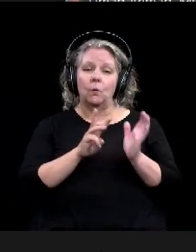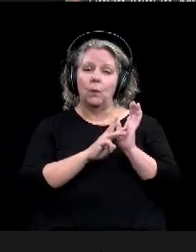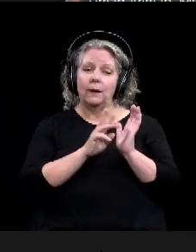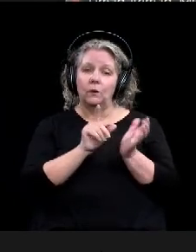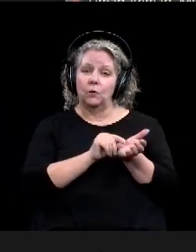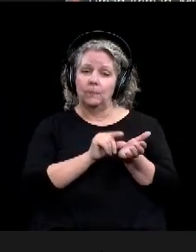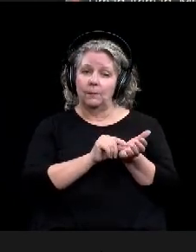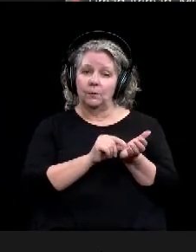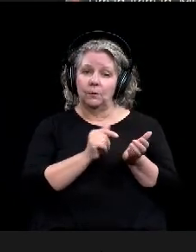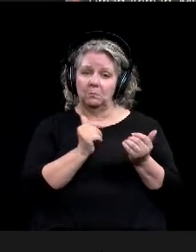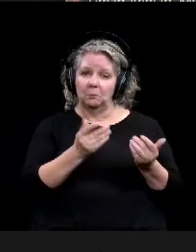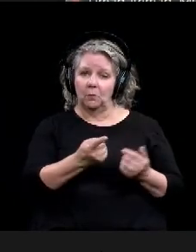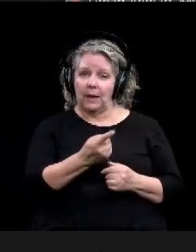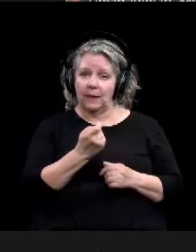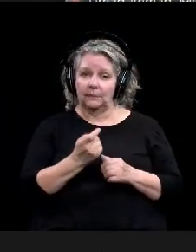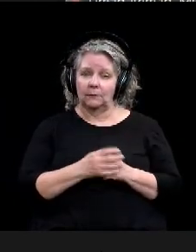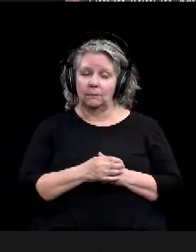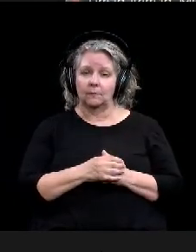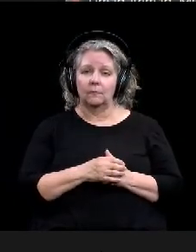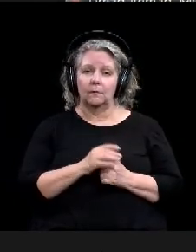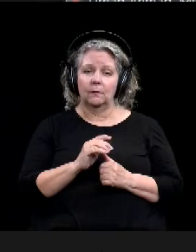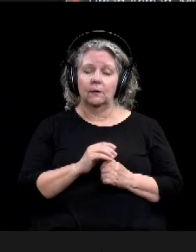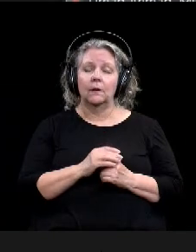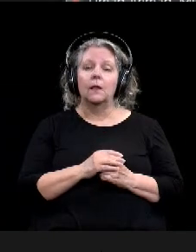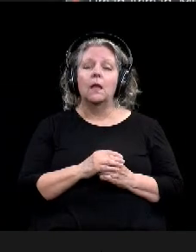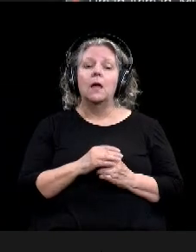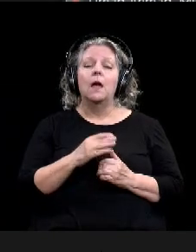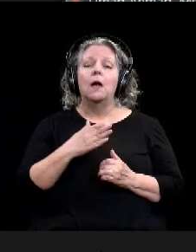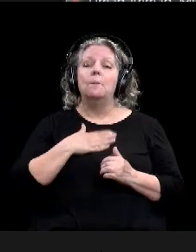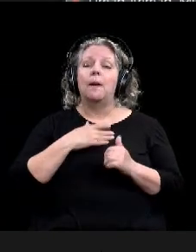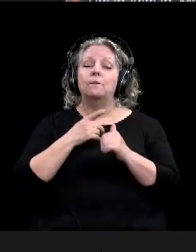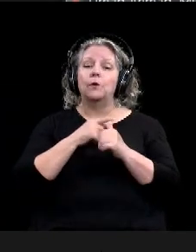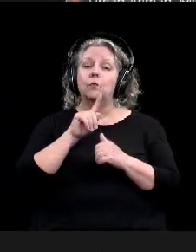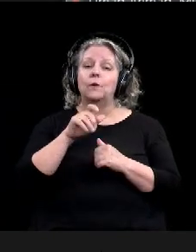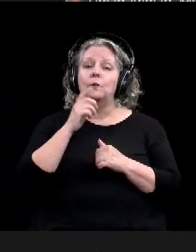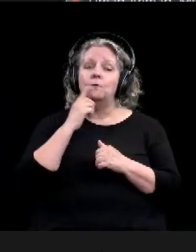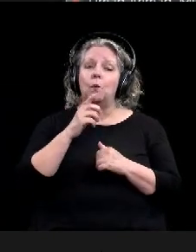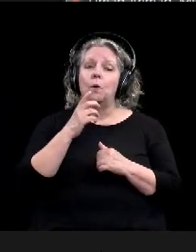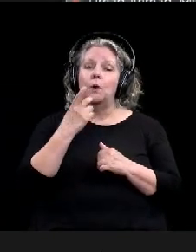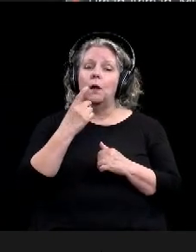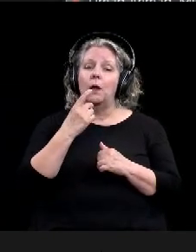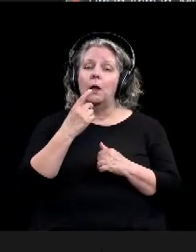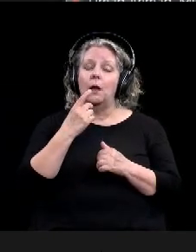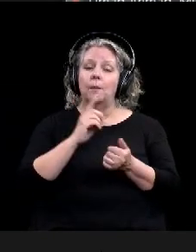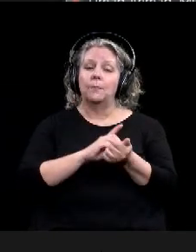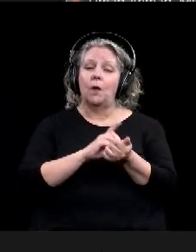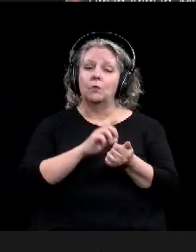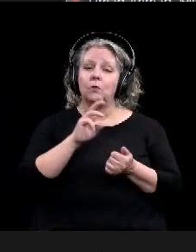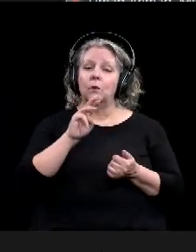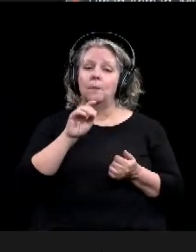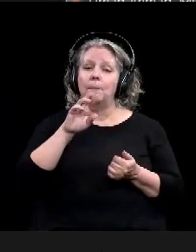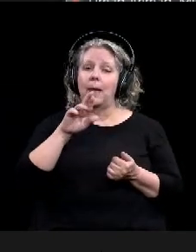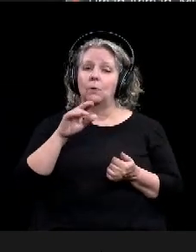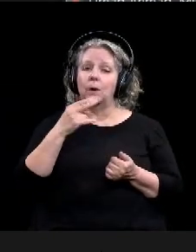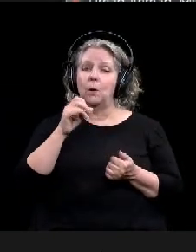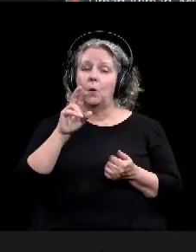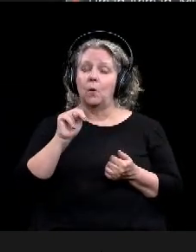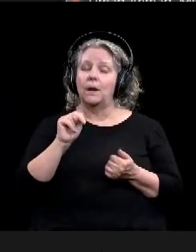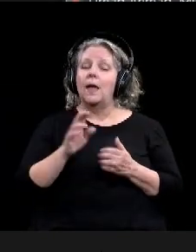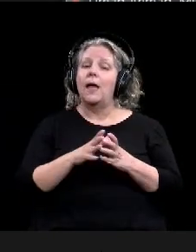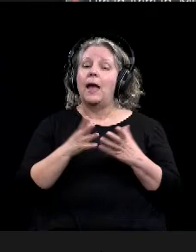primera como un test primer nivel en cuanto demanda para la vacuna que todos los